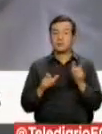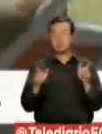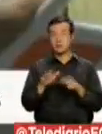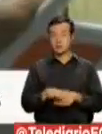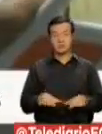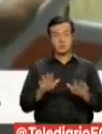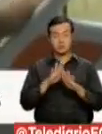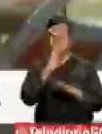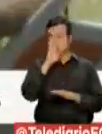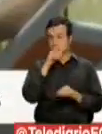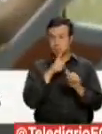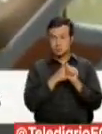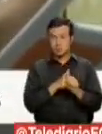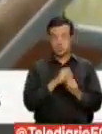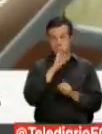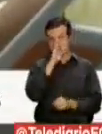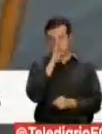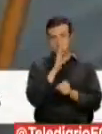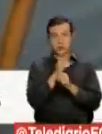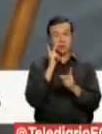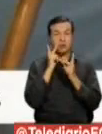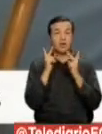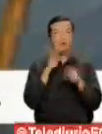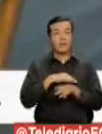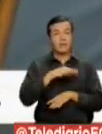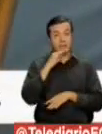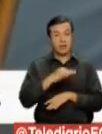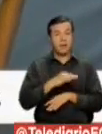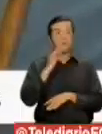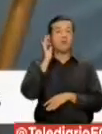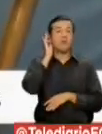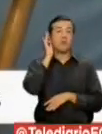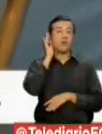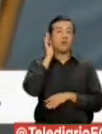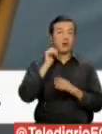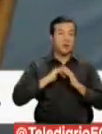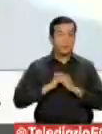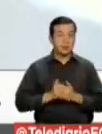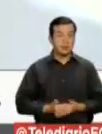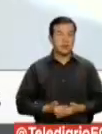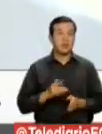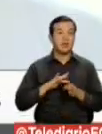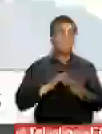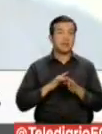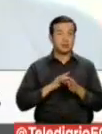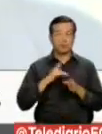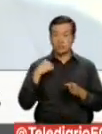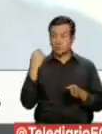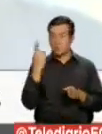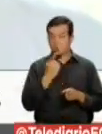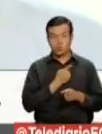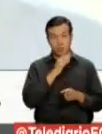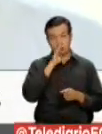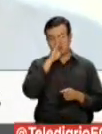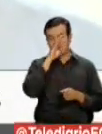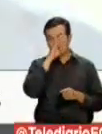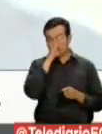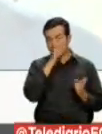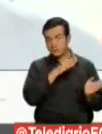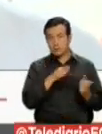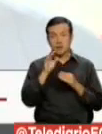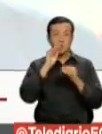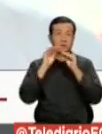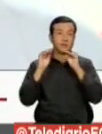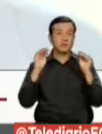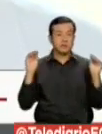es permanente, con el fin de identificar a tiempo cuando la mujer embarazada está en riesgo. Nosotros dentro de las consultas obstétricas les